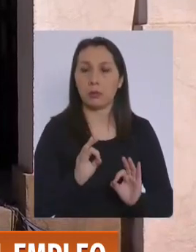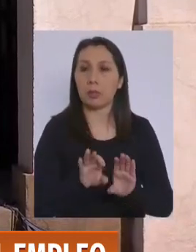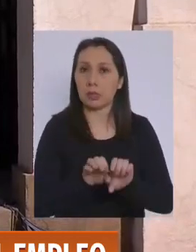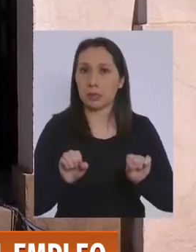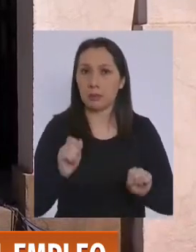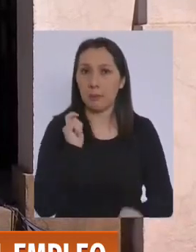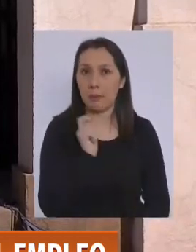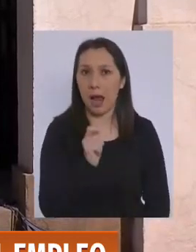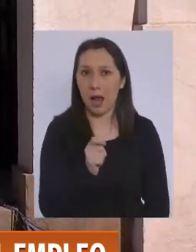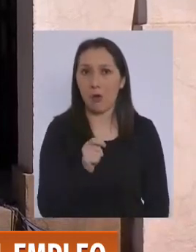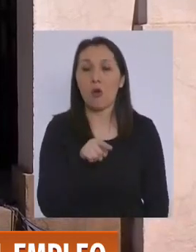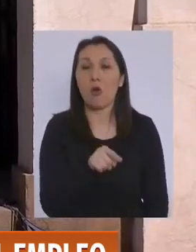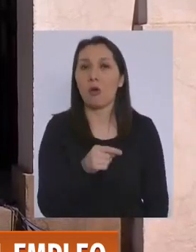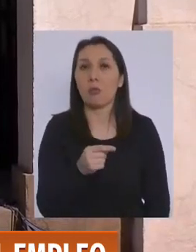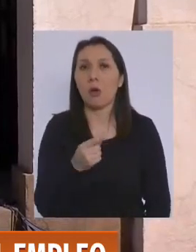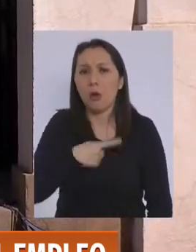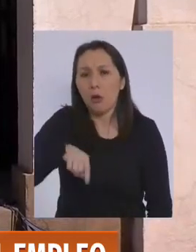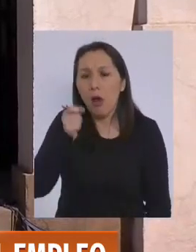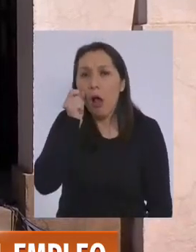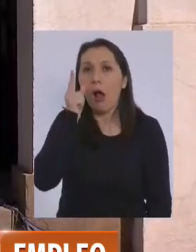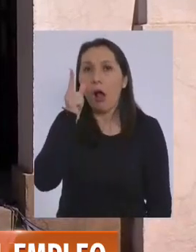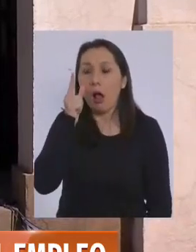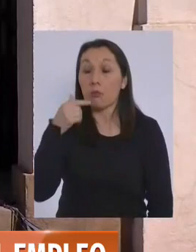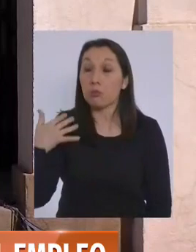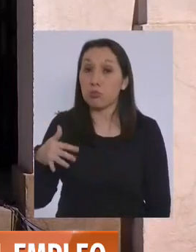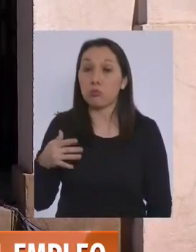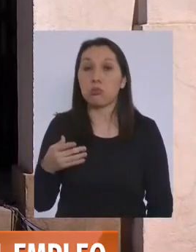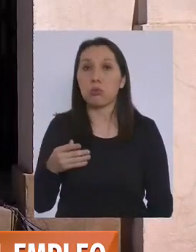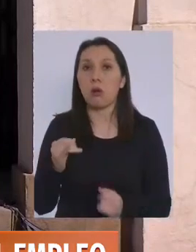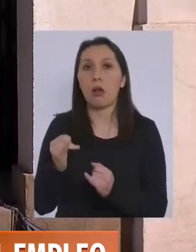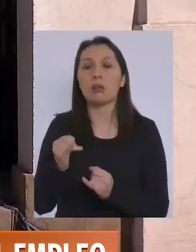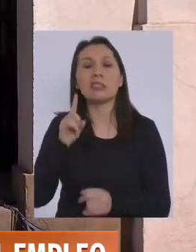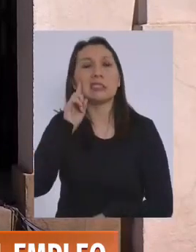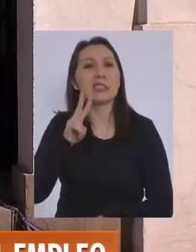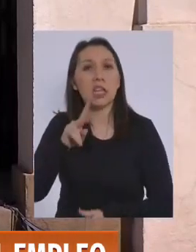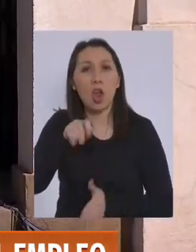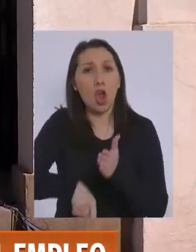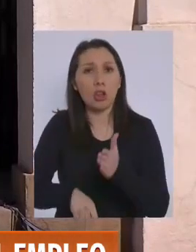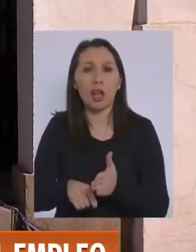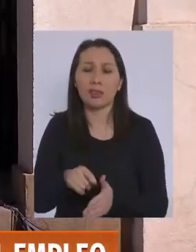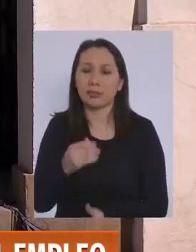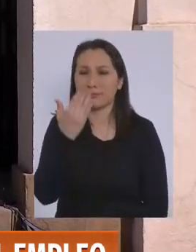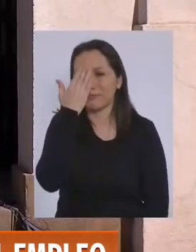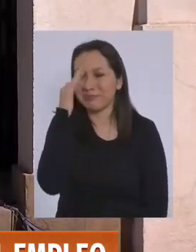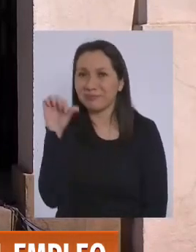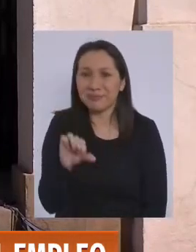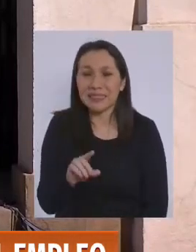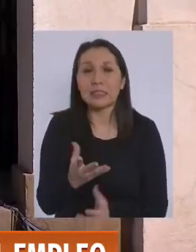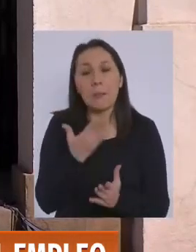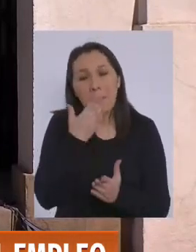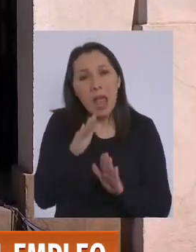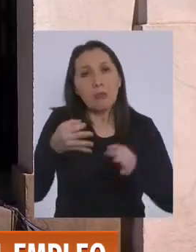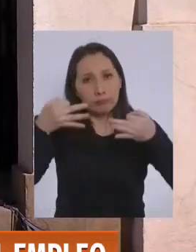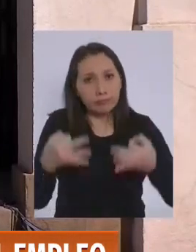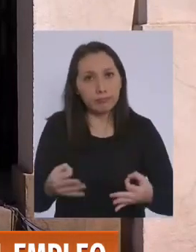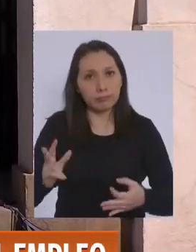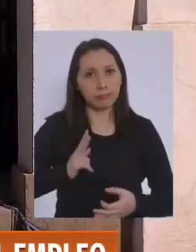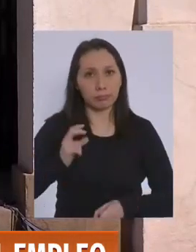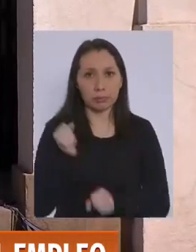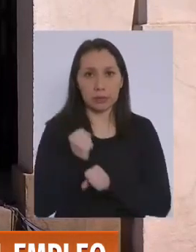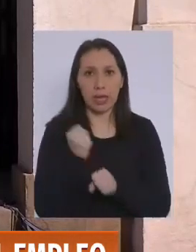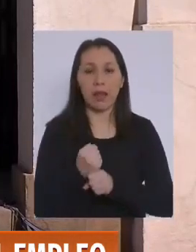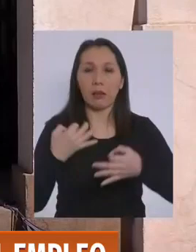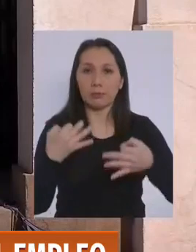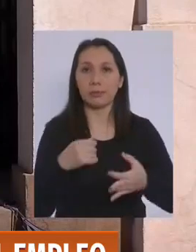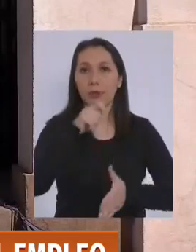pagadas, porque no hemos dado cuenta del costo enorme que tiene la informalidad y queremos propender a generar empleos formales, empleos de